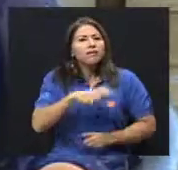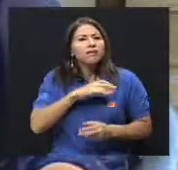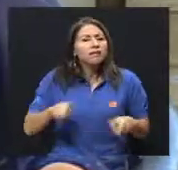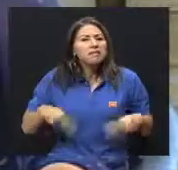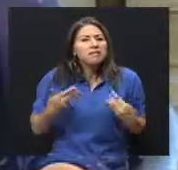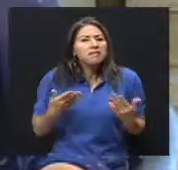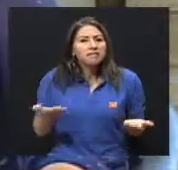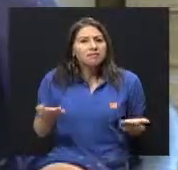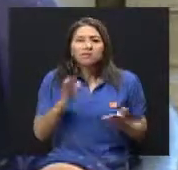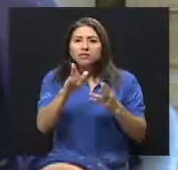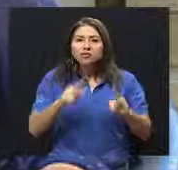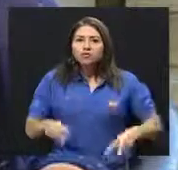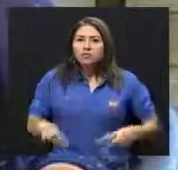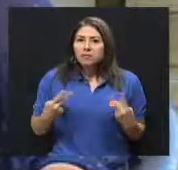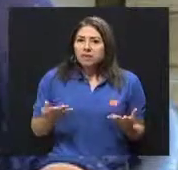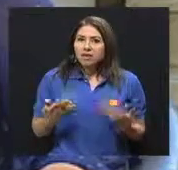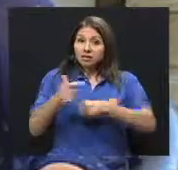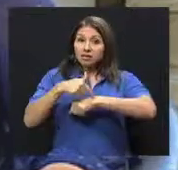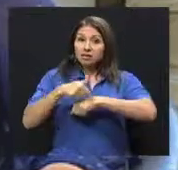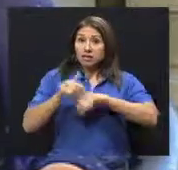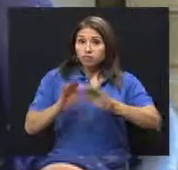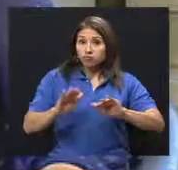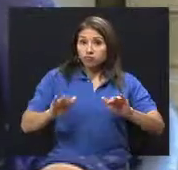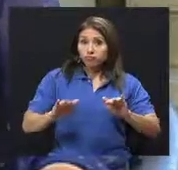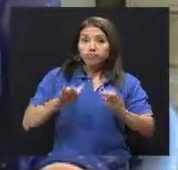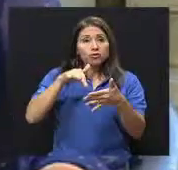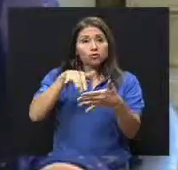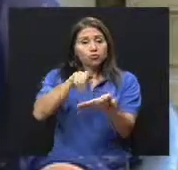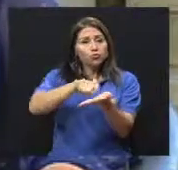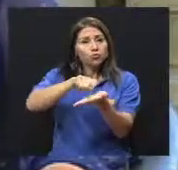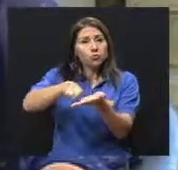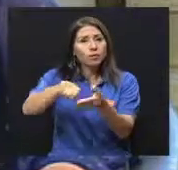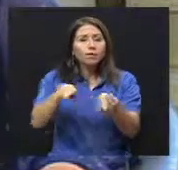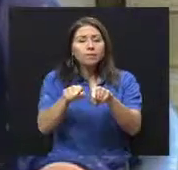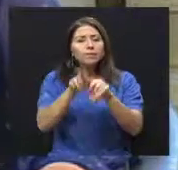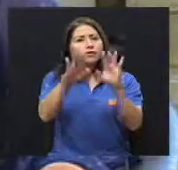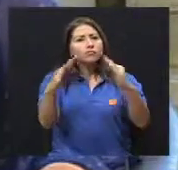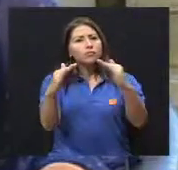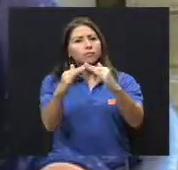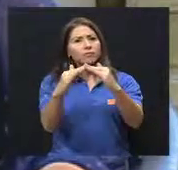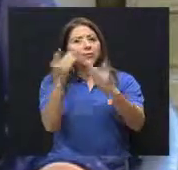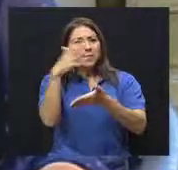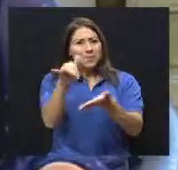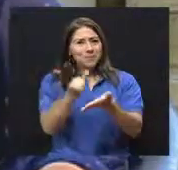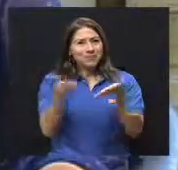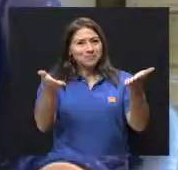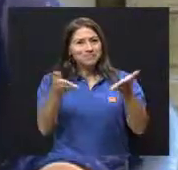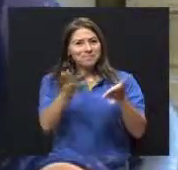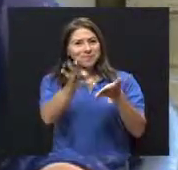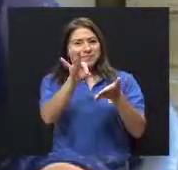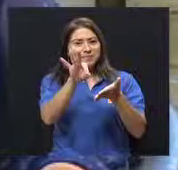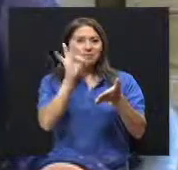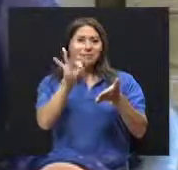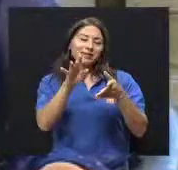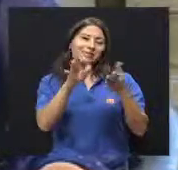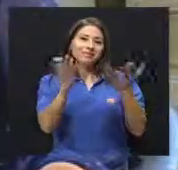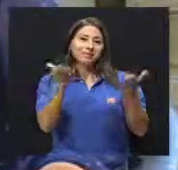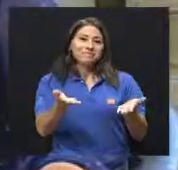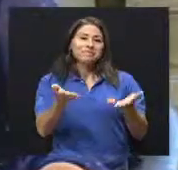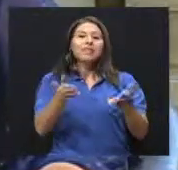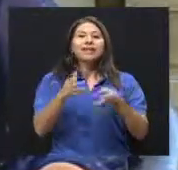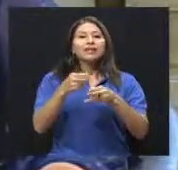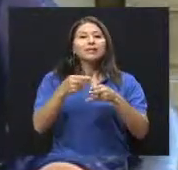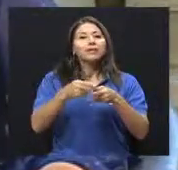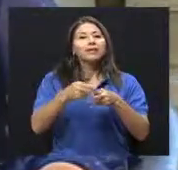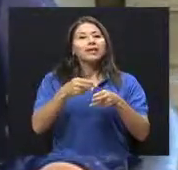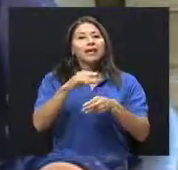vida? ¿Cómo van en sus vidas, tanto en la etapa escolar y en sus hogares también? Y por eso tenemos entonces a nuestros invitados del día de